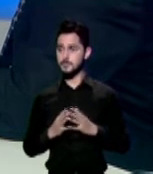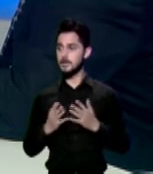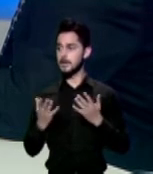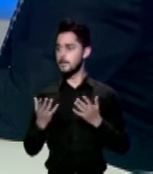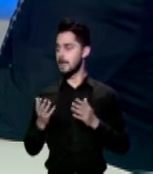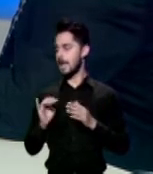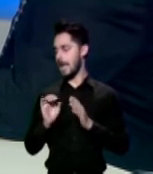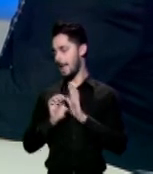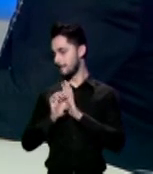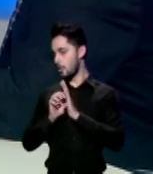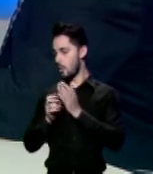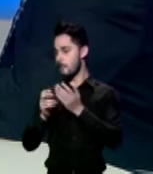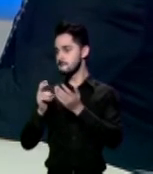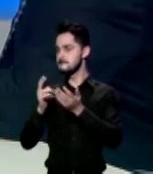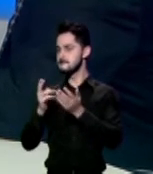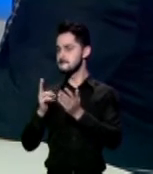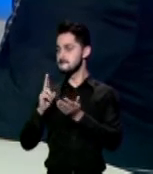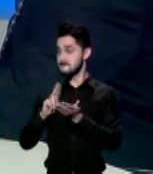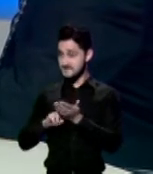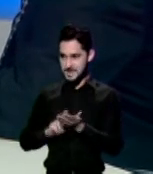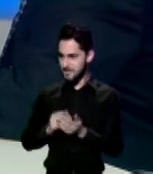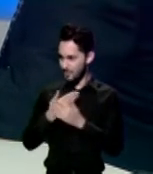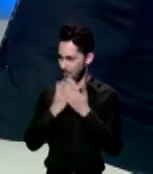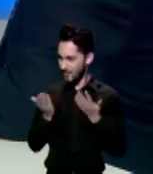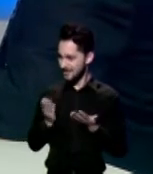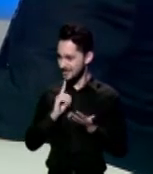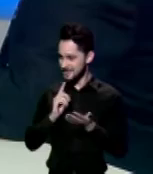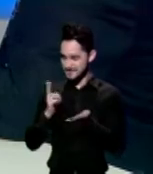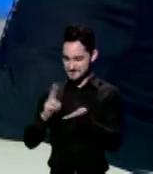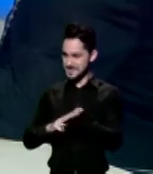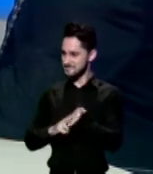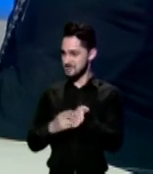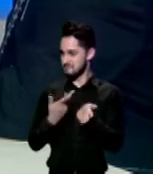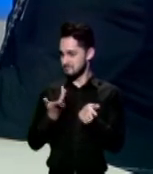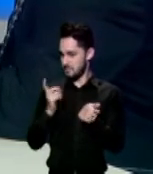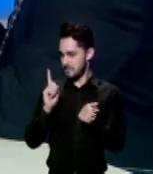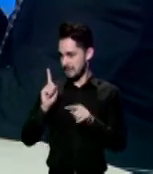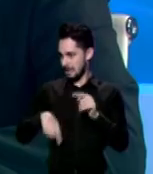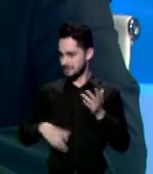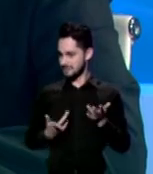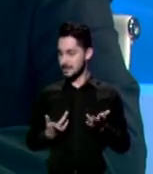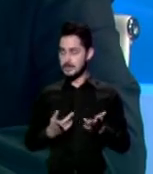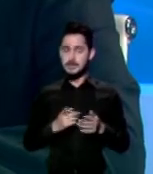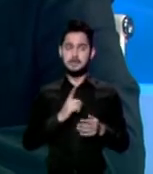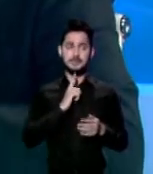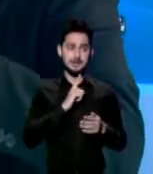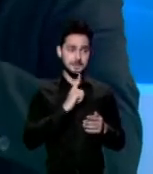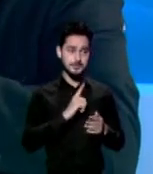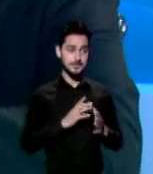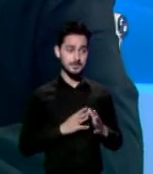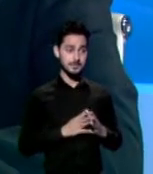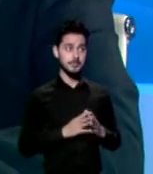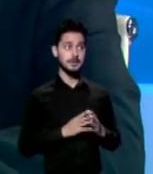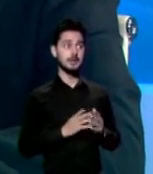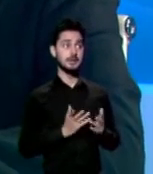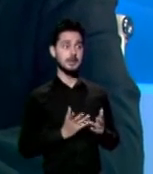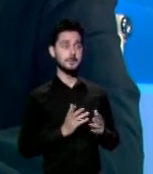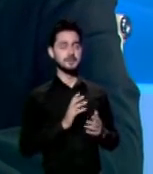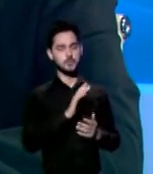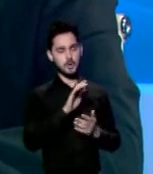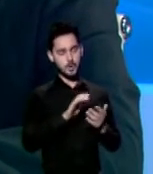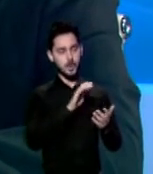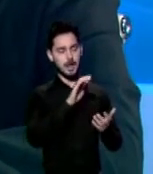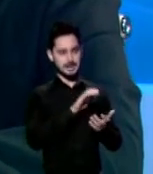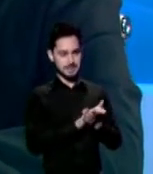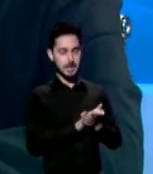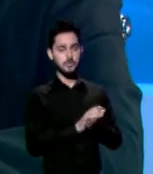firma, no hay tal cosa como que una firma, porque obviamente se hace de manera electrónica. Eso era un error en los casados, era un error común,